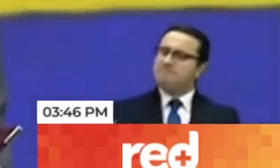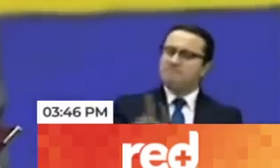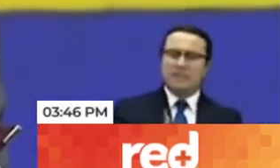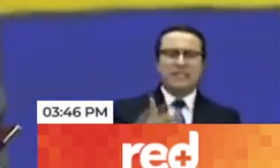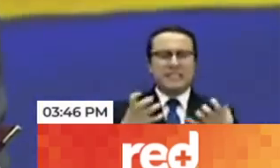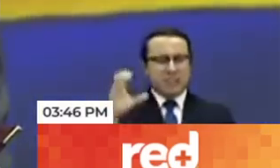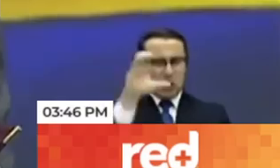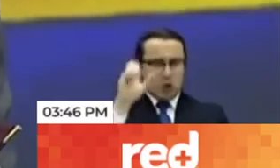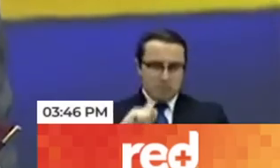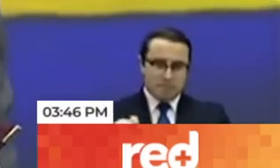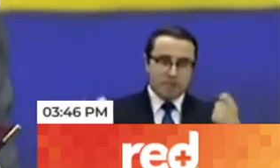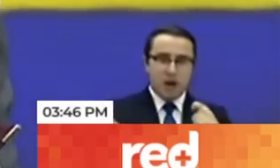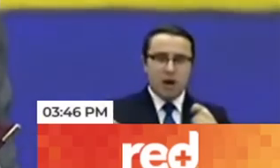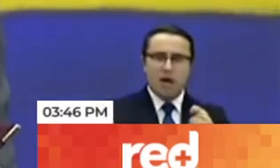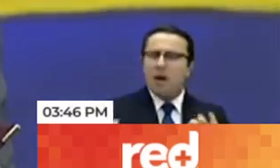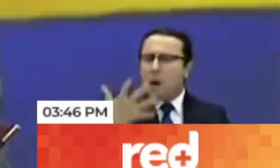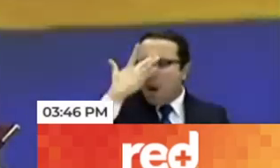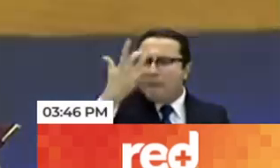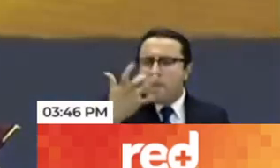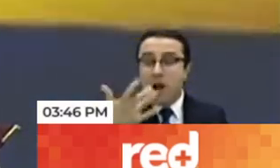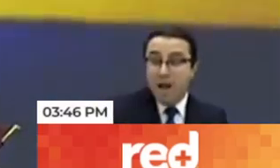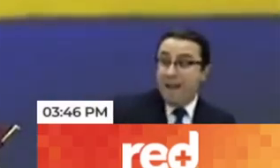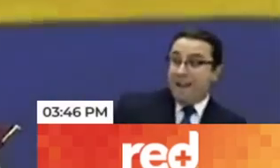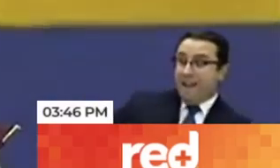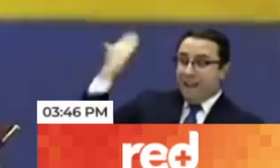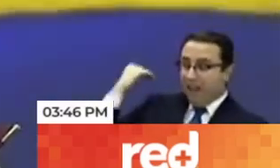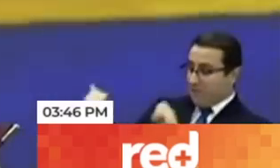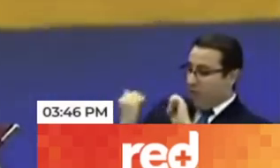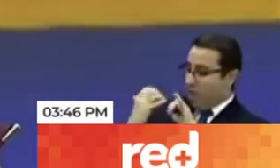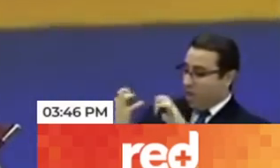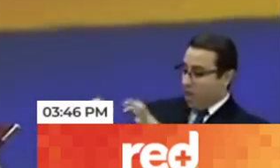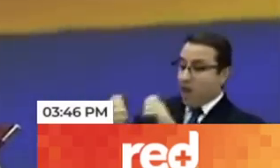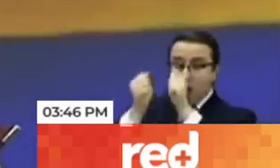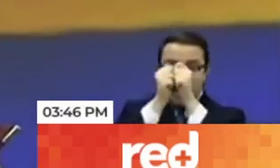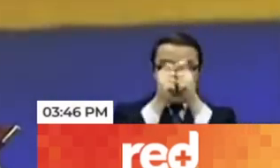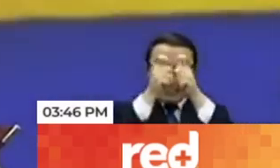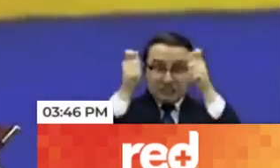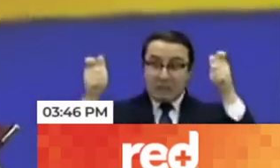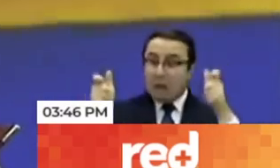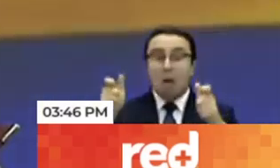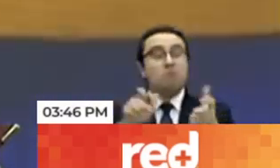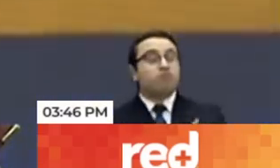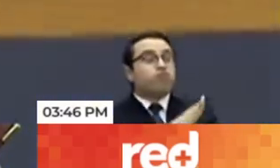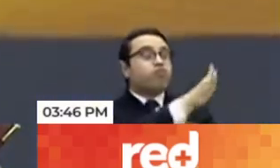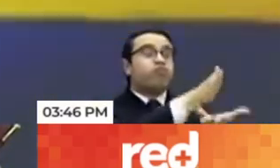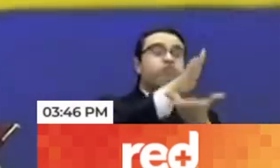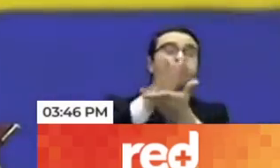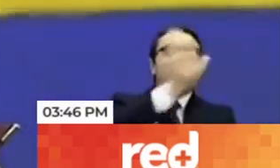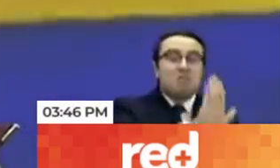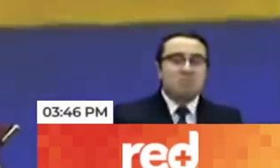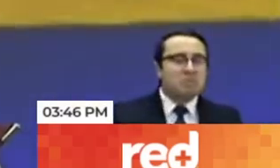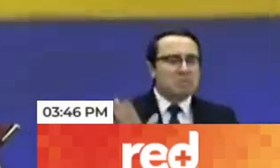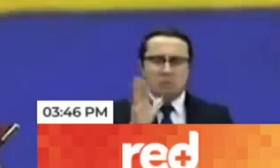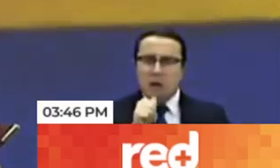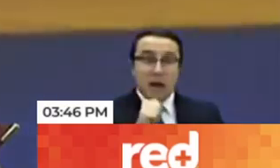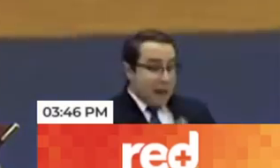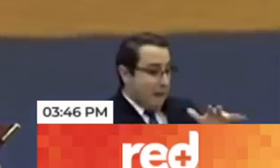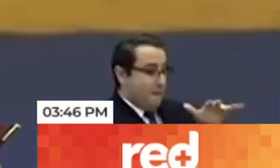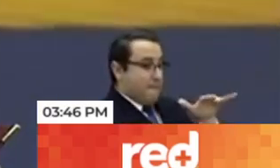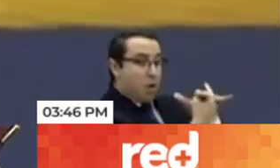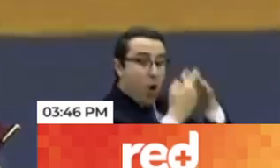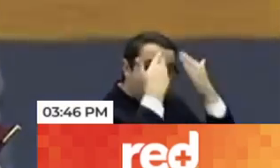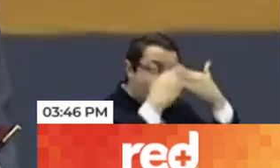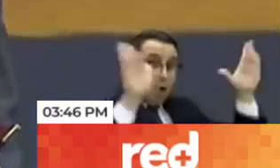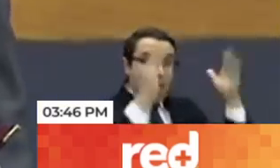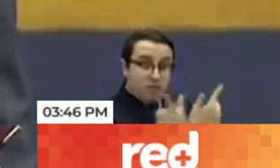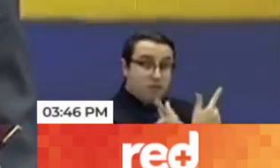historia, tanto la de la guerra, la de la ausencia del Estado, como la del nacimiento de las ideas de la democracia liberal en esta patria